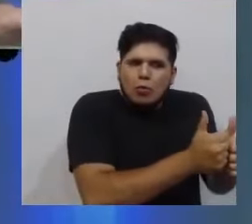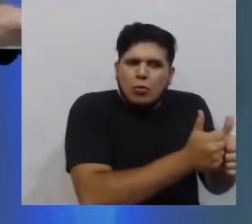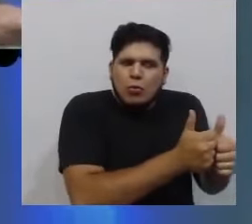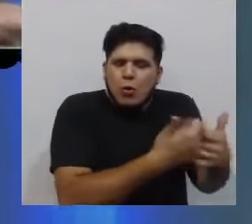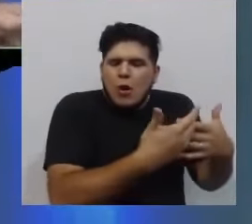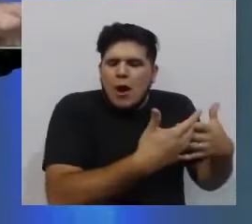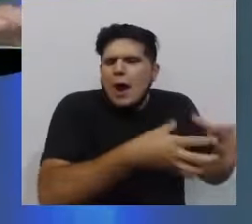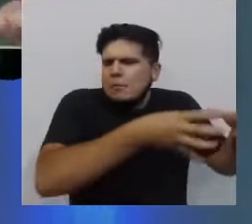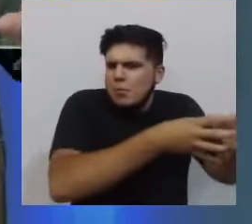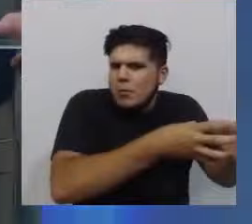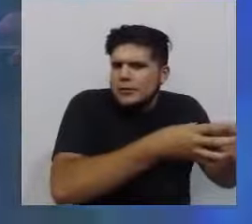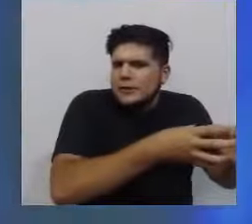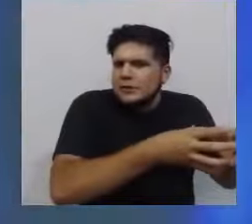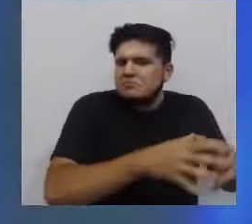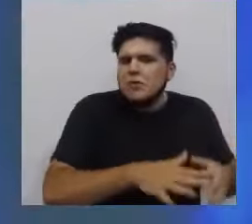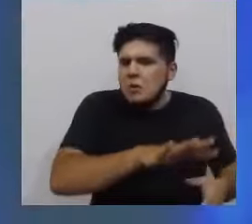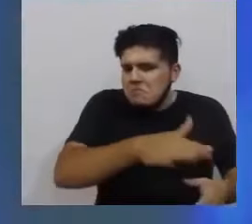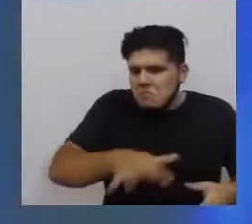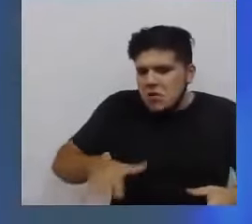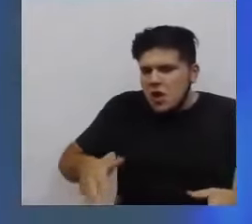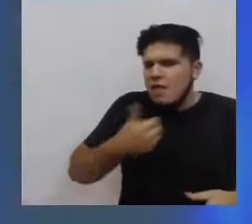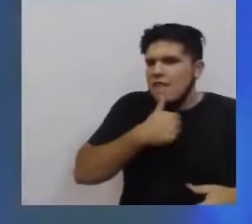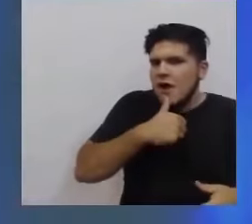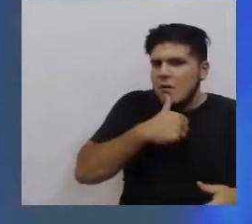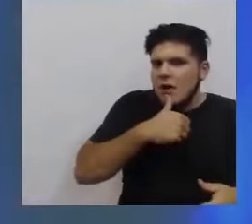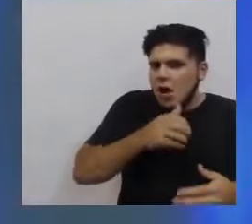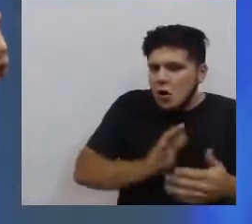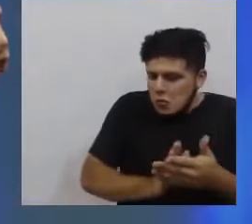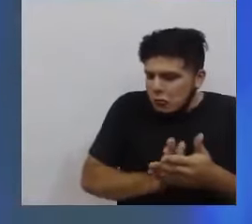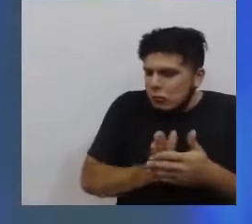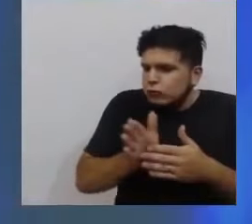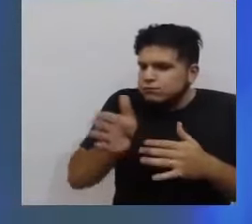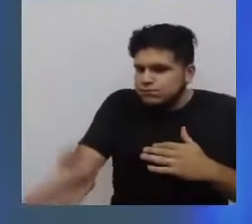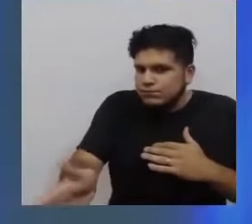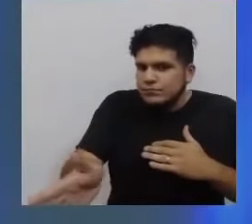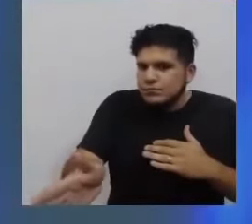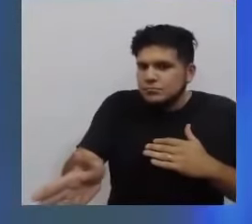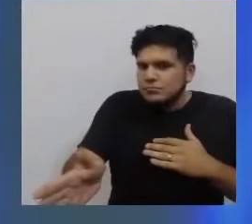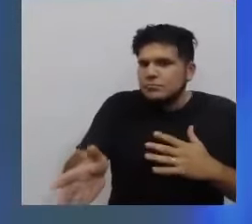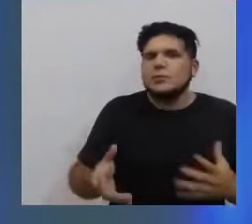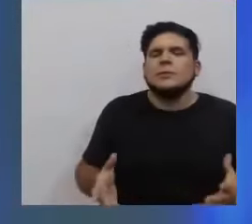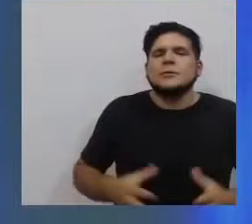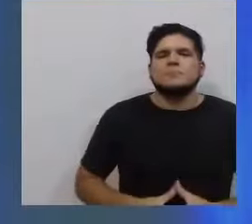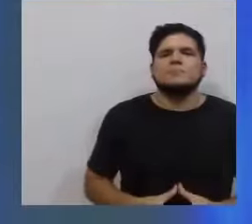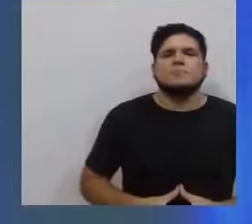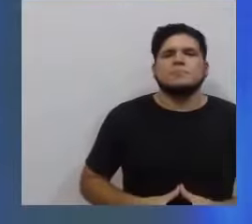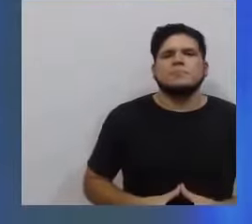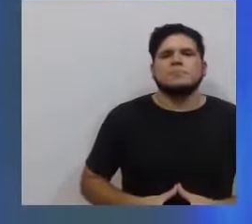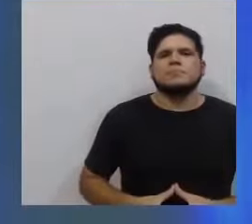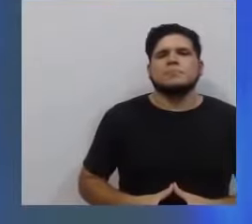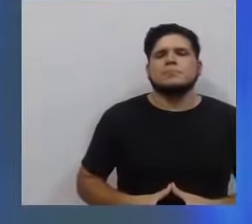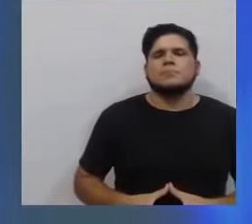ser sin armas va a ser sin inversiones ni gloria se va a manifestar sé valiente no